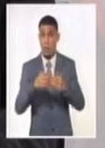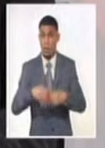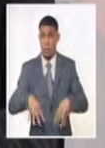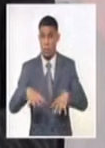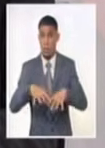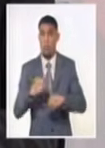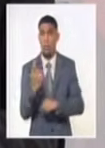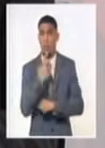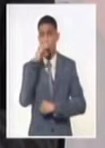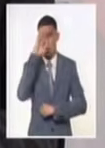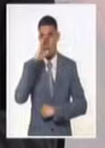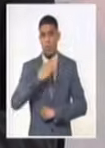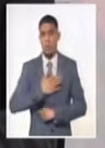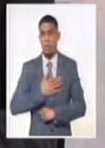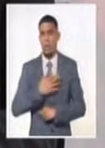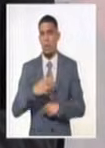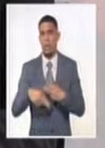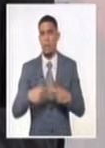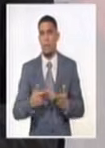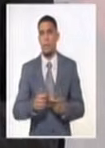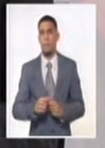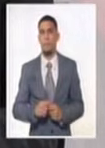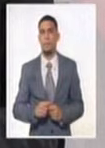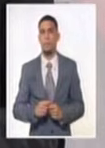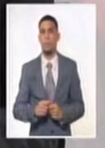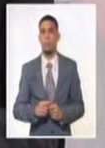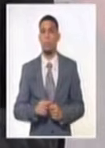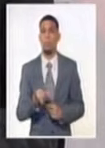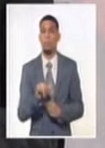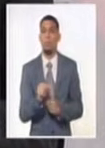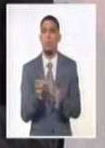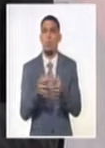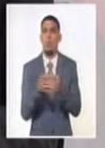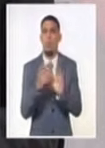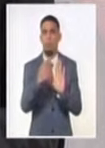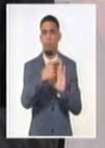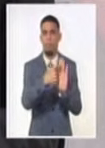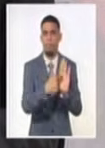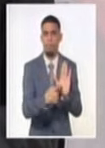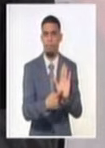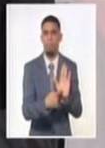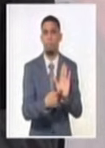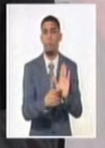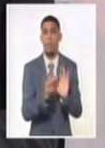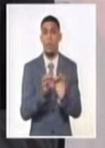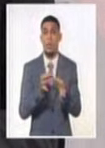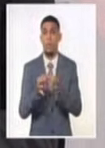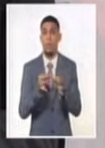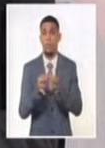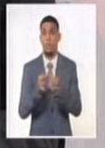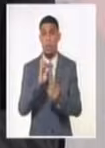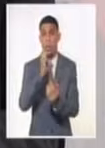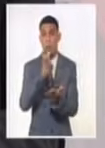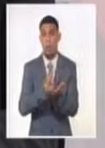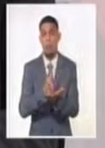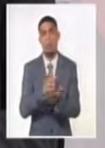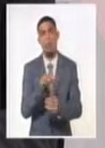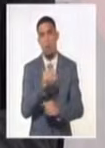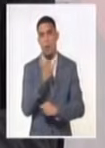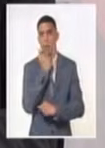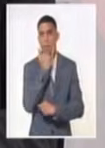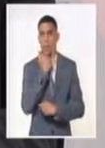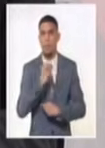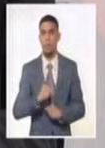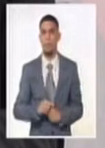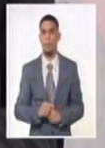a que un grupo de indicadores, digamos, de la funcionalidad del sistema de educación se han afectado. Y como parte